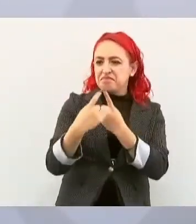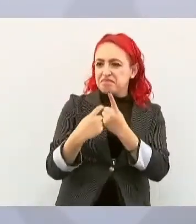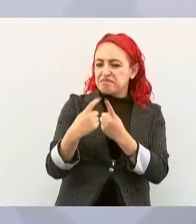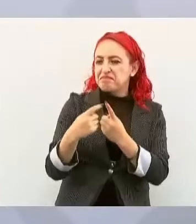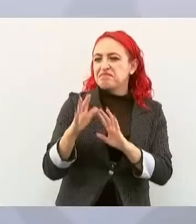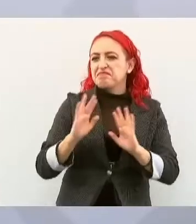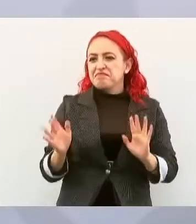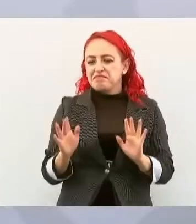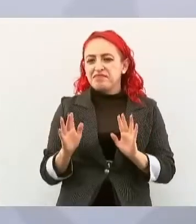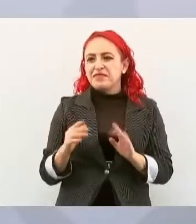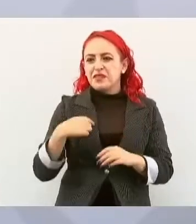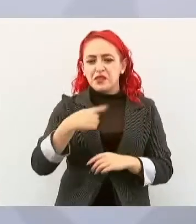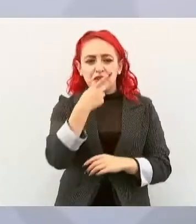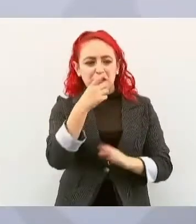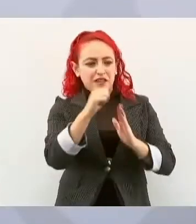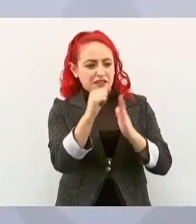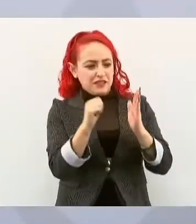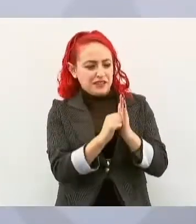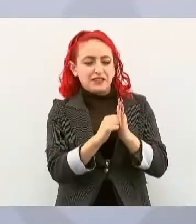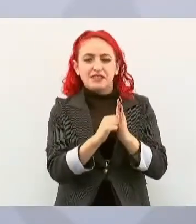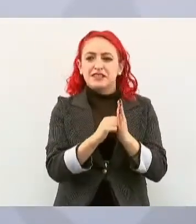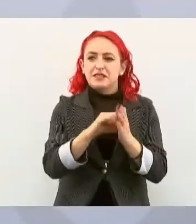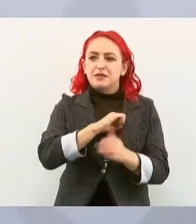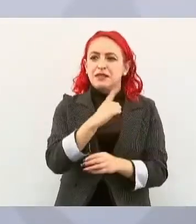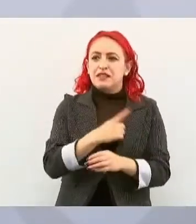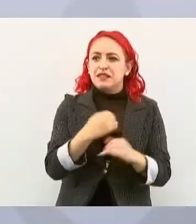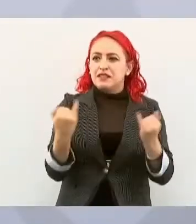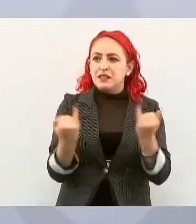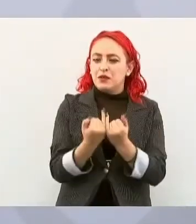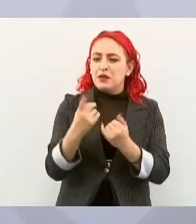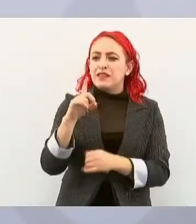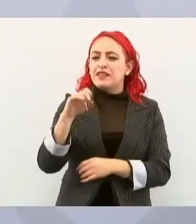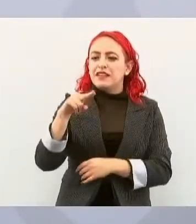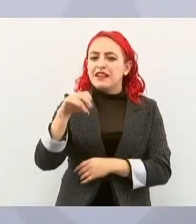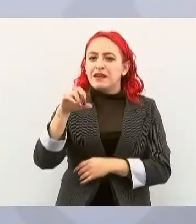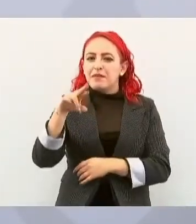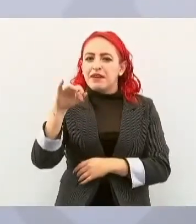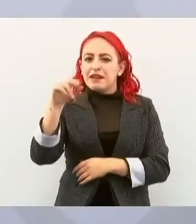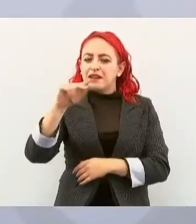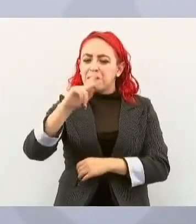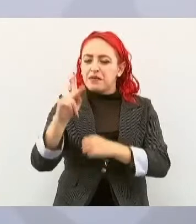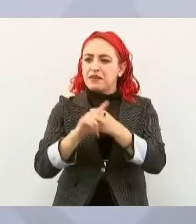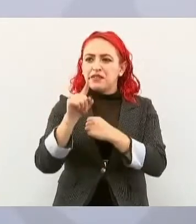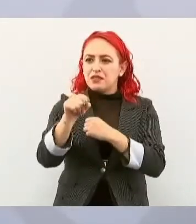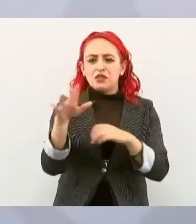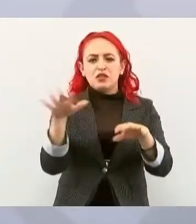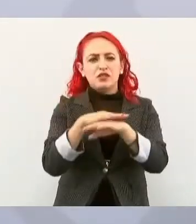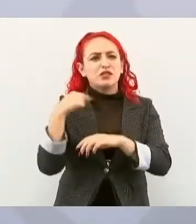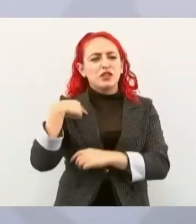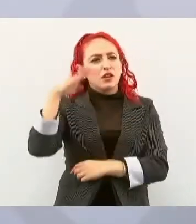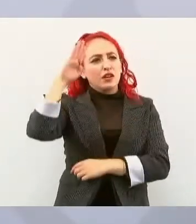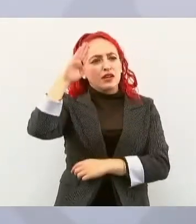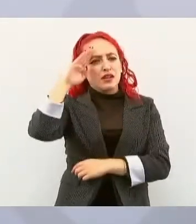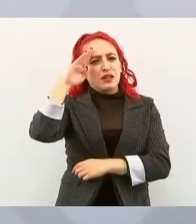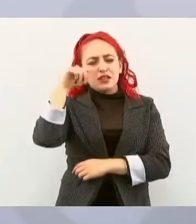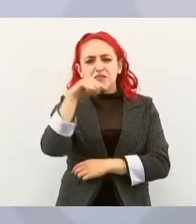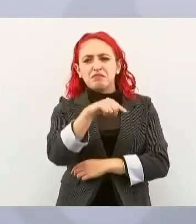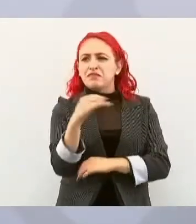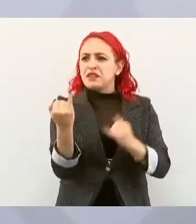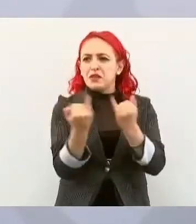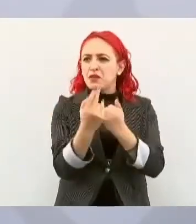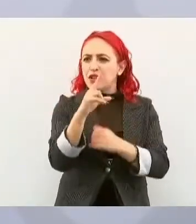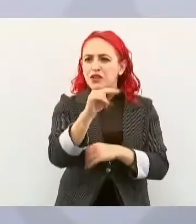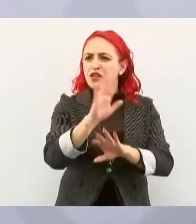dije que va a ser un sistema de salud como el de Dinamarca. No, ya ahora lo estoy pensando mejor, y no va a ser como el